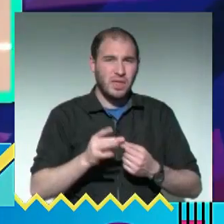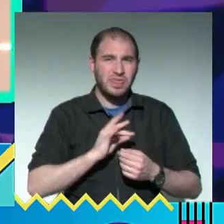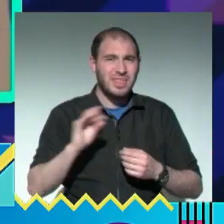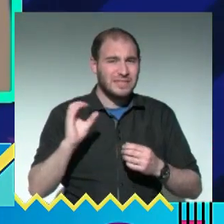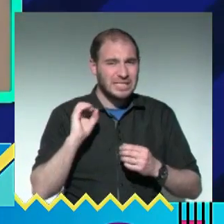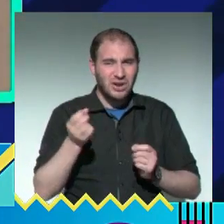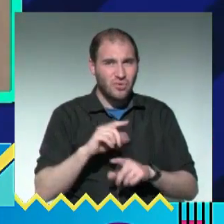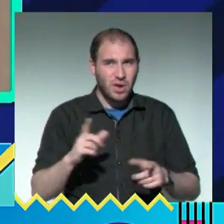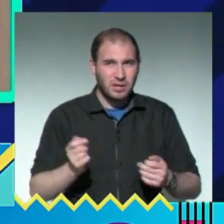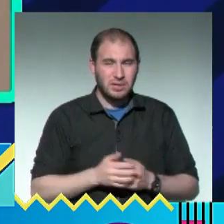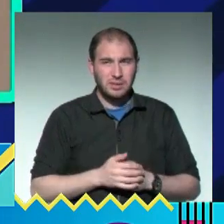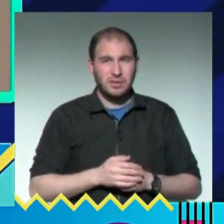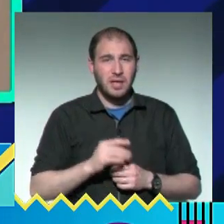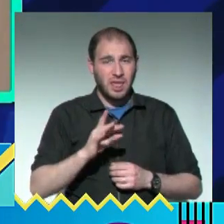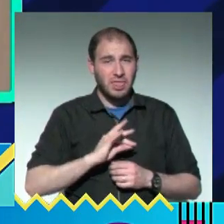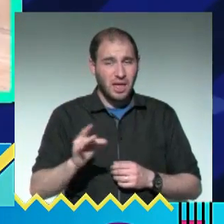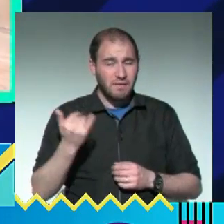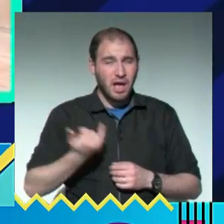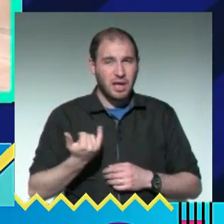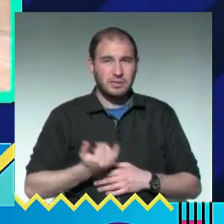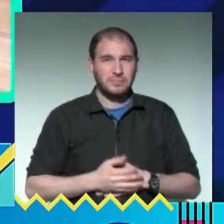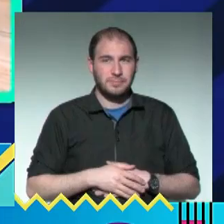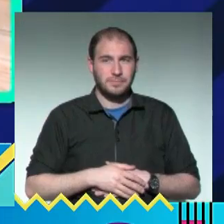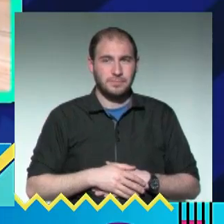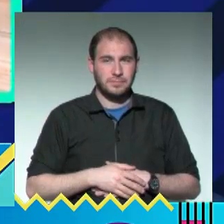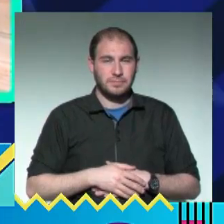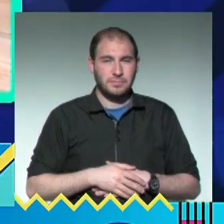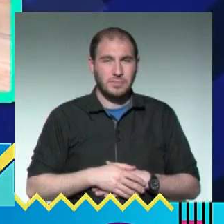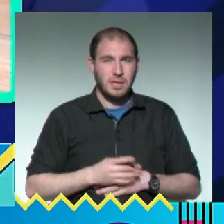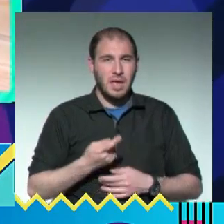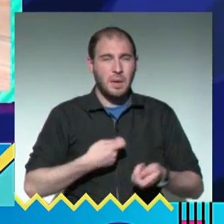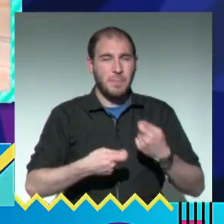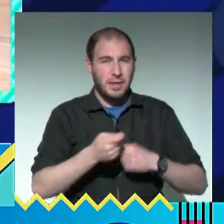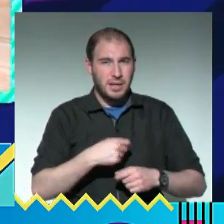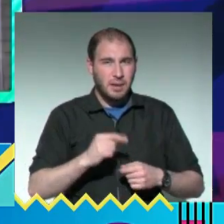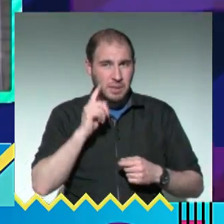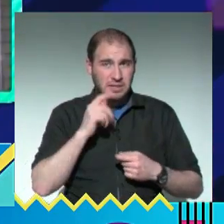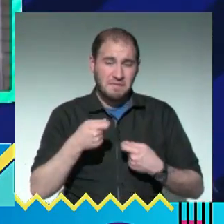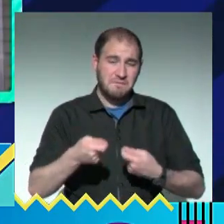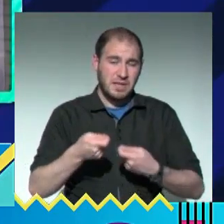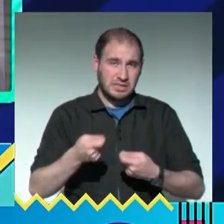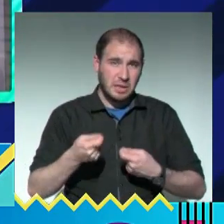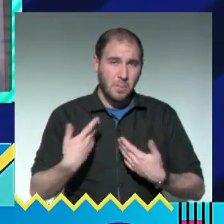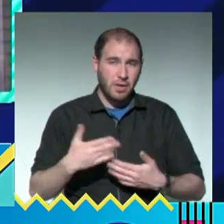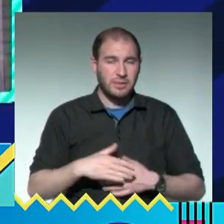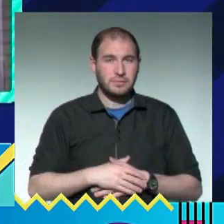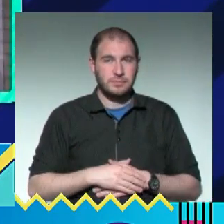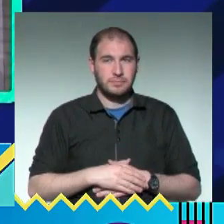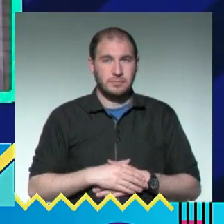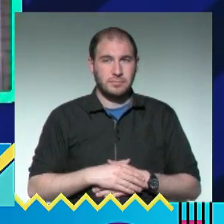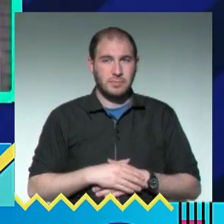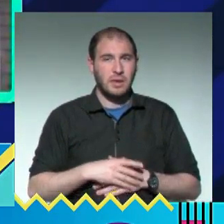cero, tienen ciertos déficits que los mercados de capitales ven financiables y te lo financian. O sea,